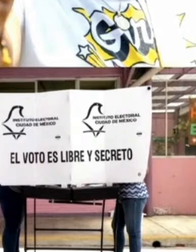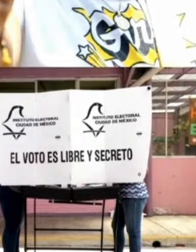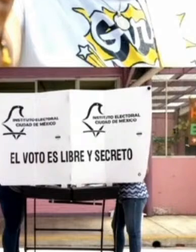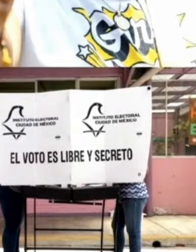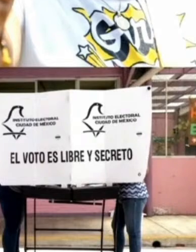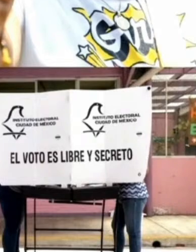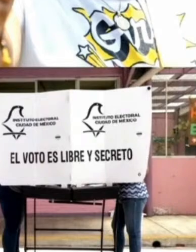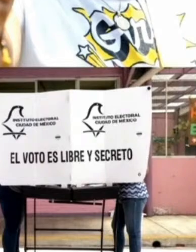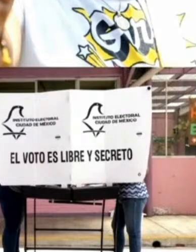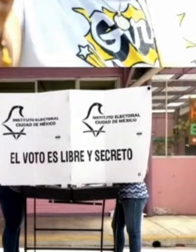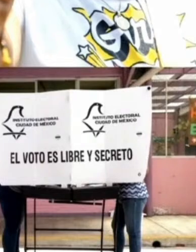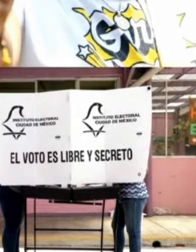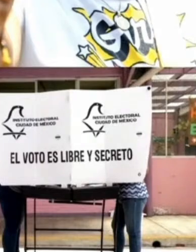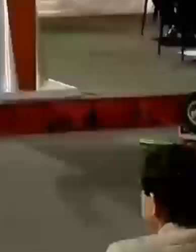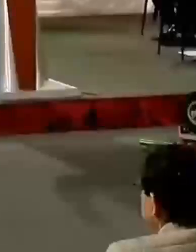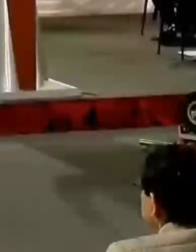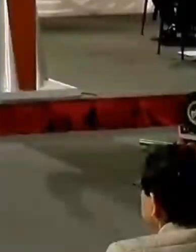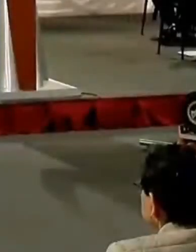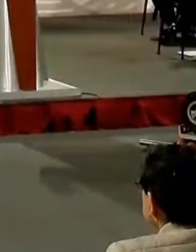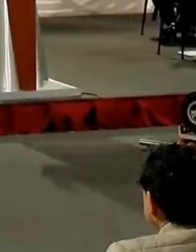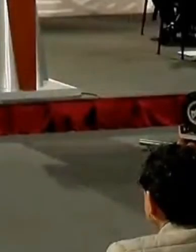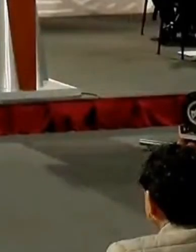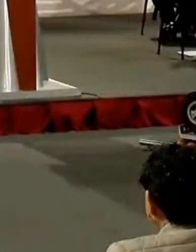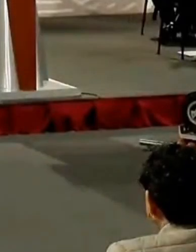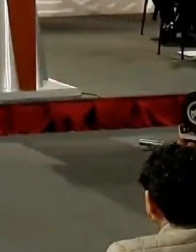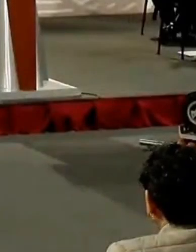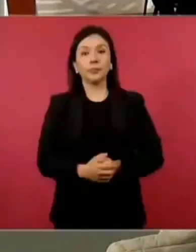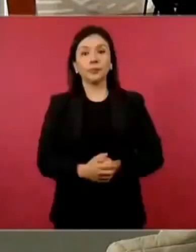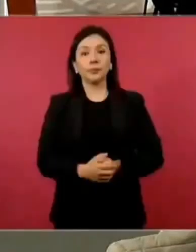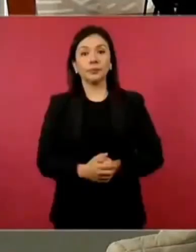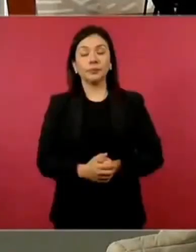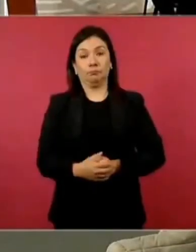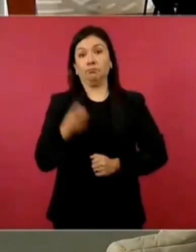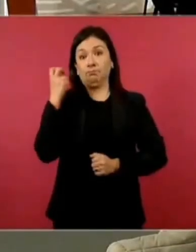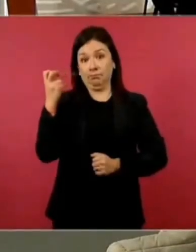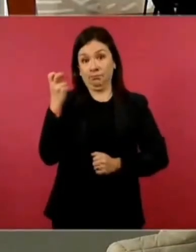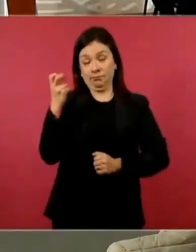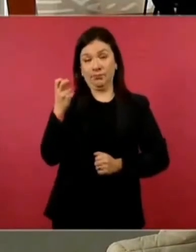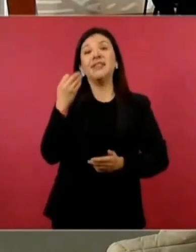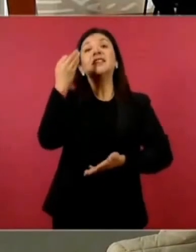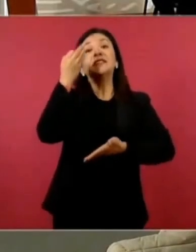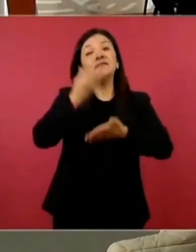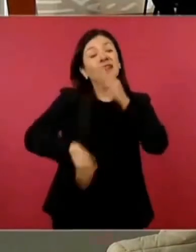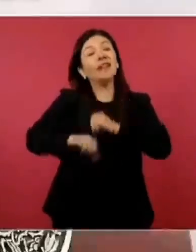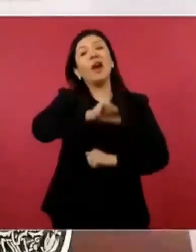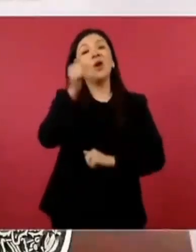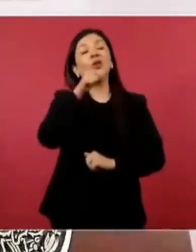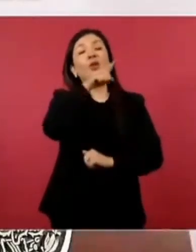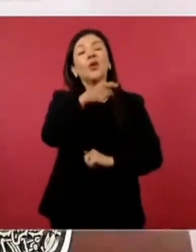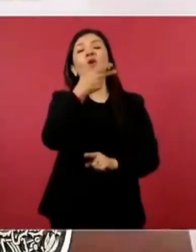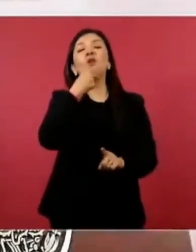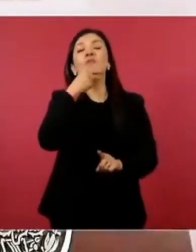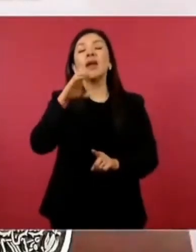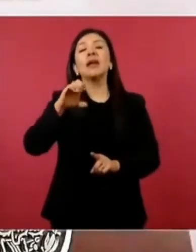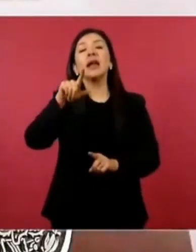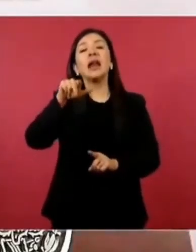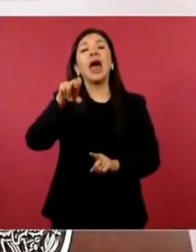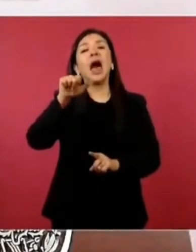Y todavía estoy esperando el informe de Claudia X González, de cuánto manejó,